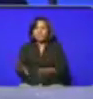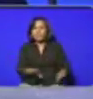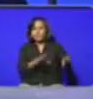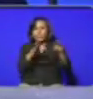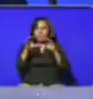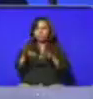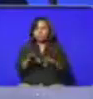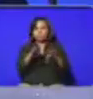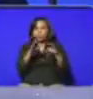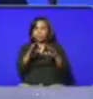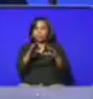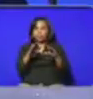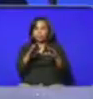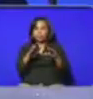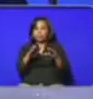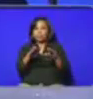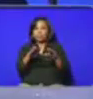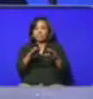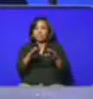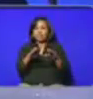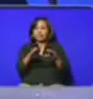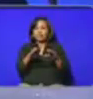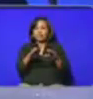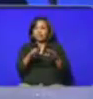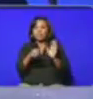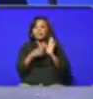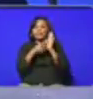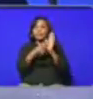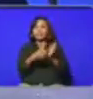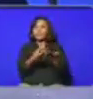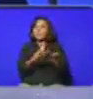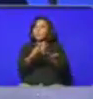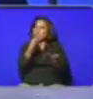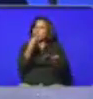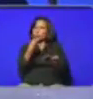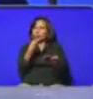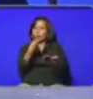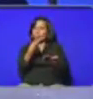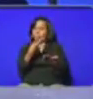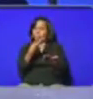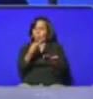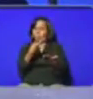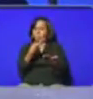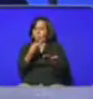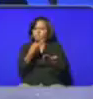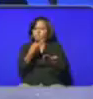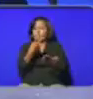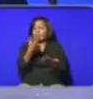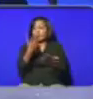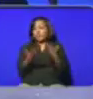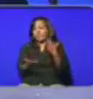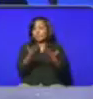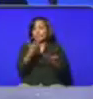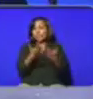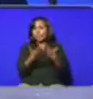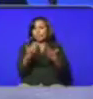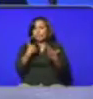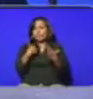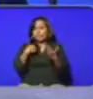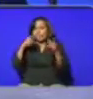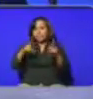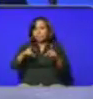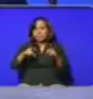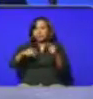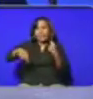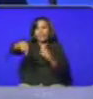todas esas otros subvalores de los cuales a veces está rodeado el sistema y que no le permiten avanzar. Así que